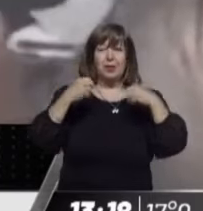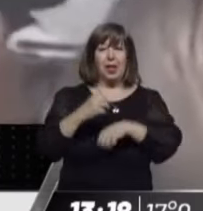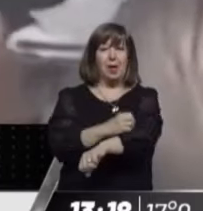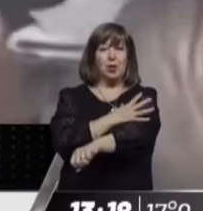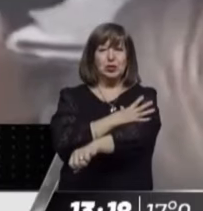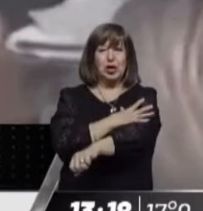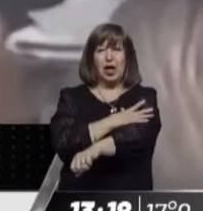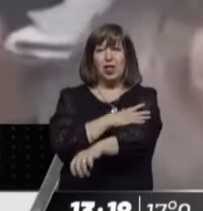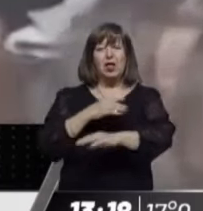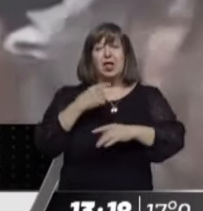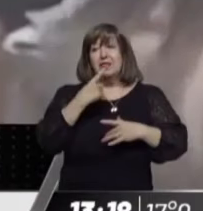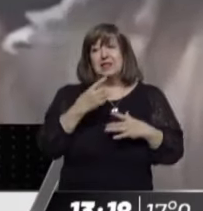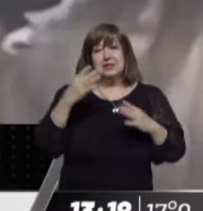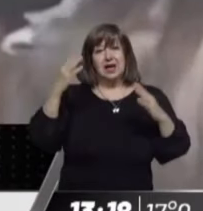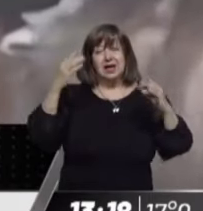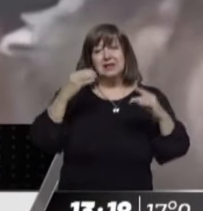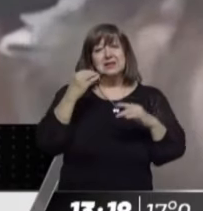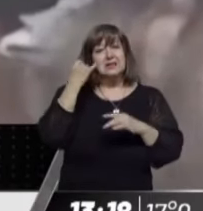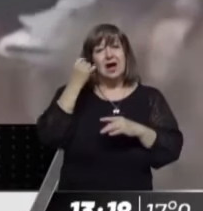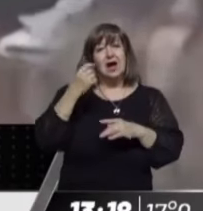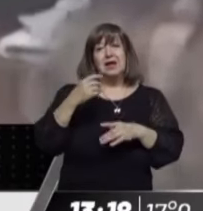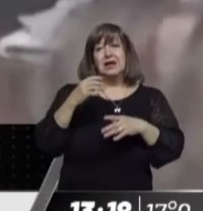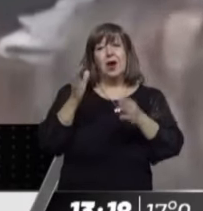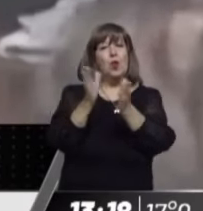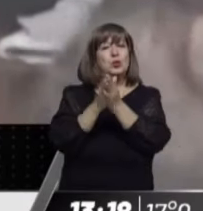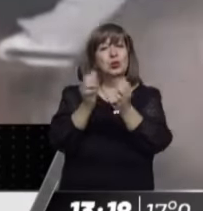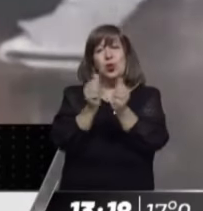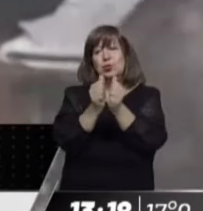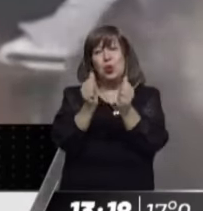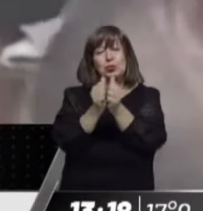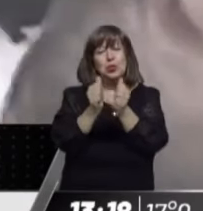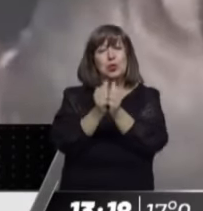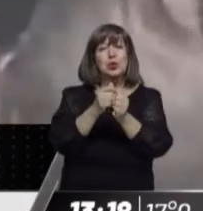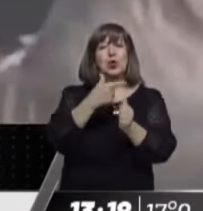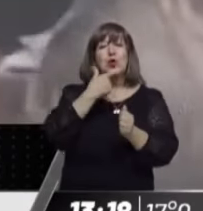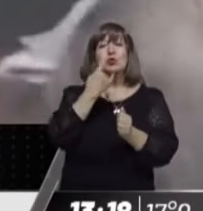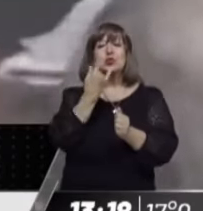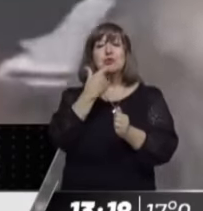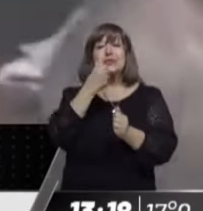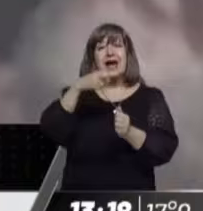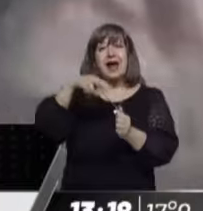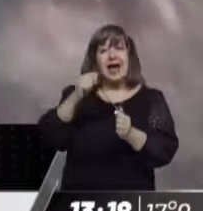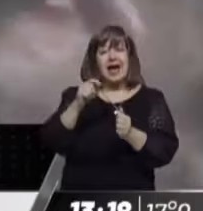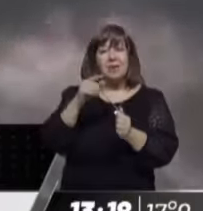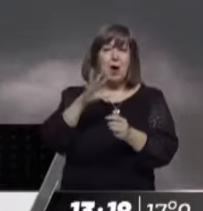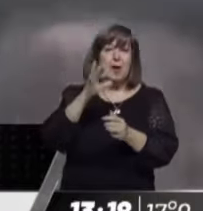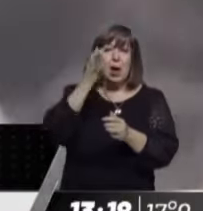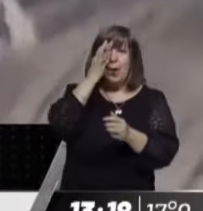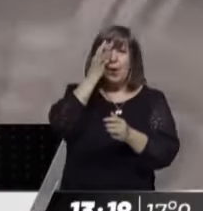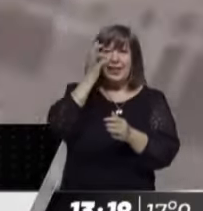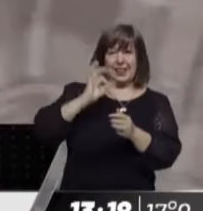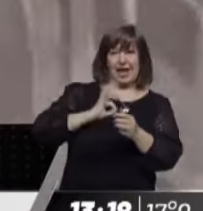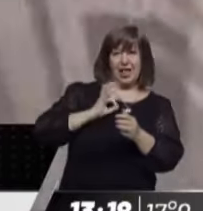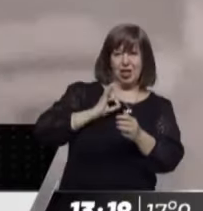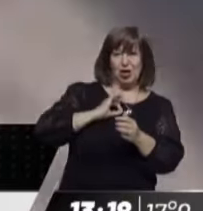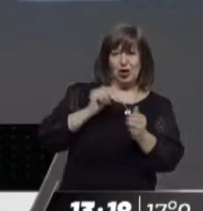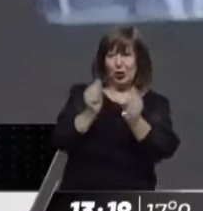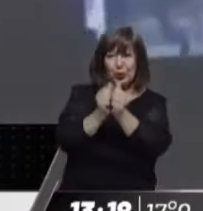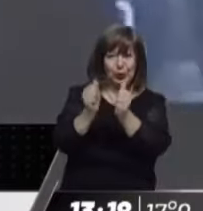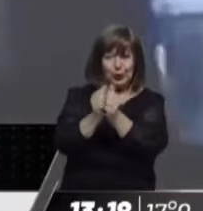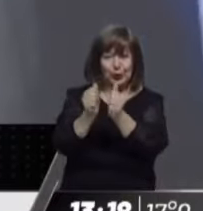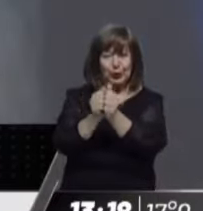emocionó mucho porque estuvo casi 20 años con Susana haciendo la abuela o mamá Cora, como la quieran llamar.